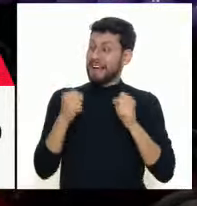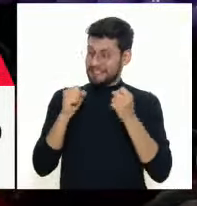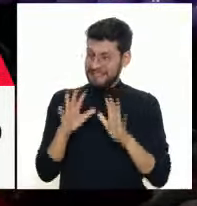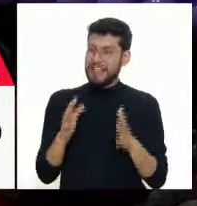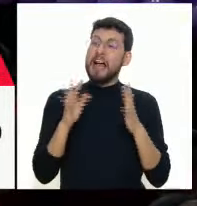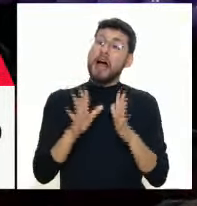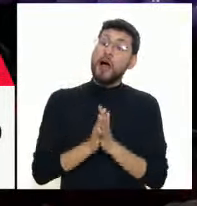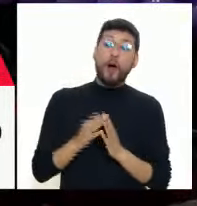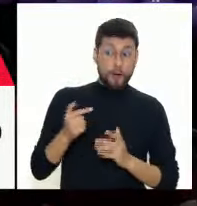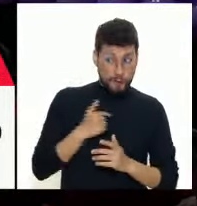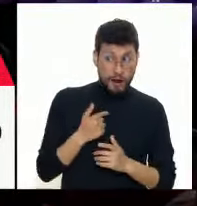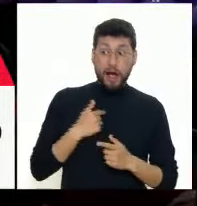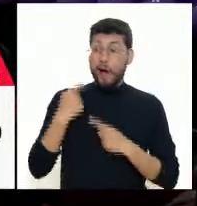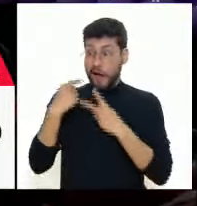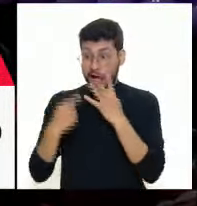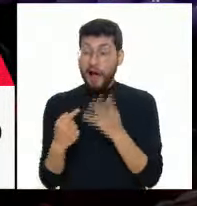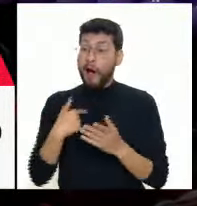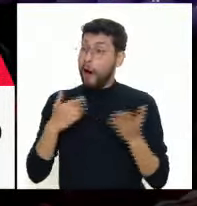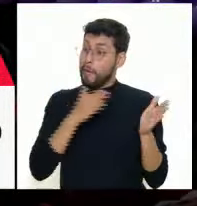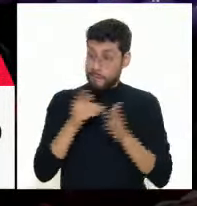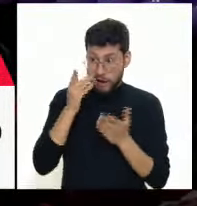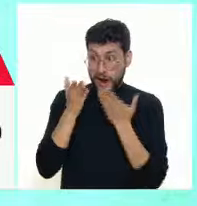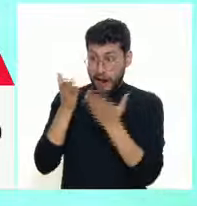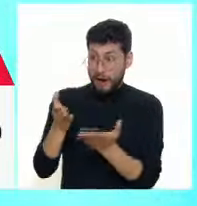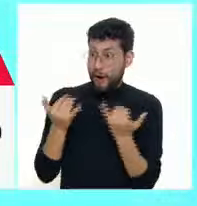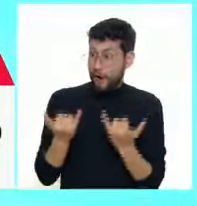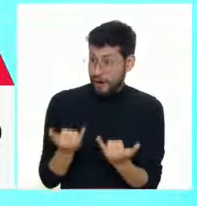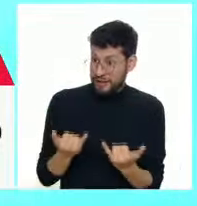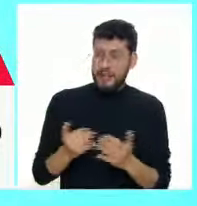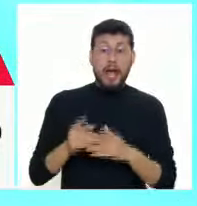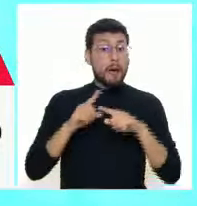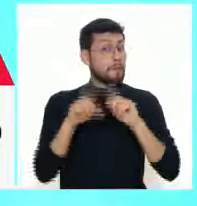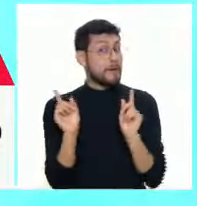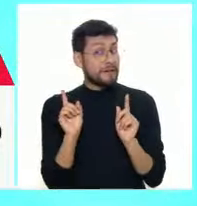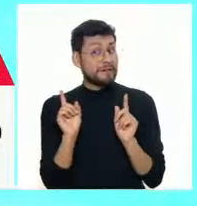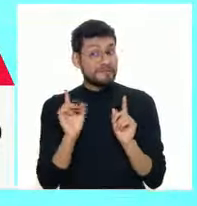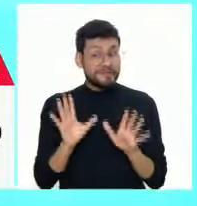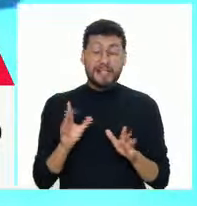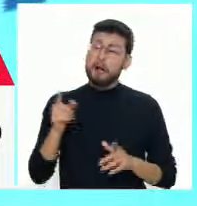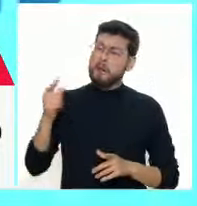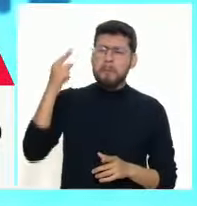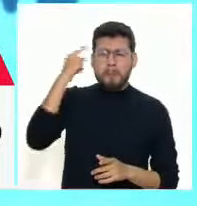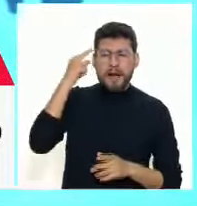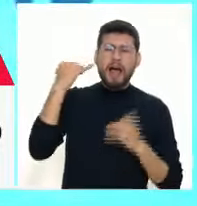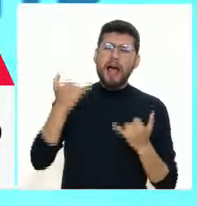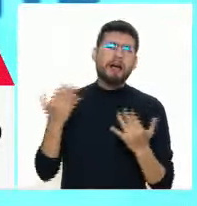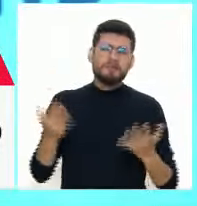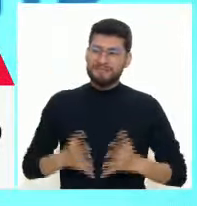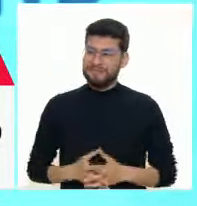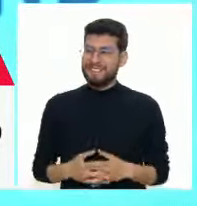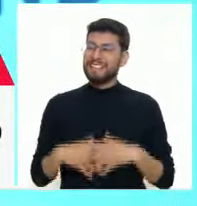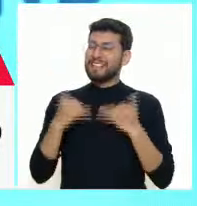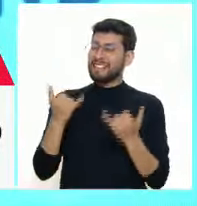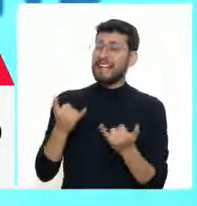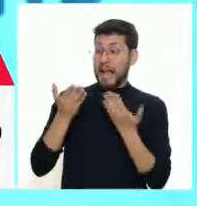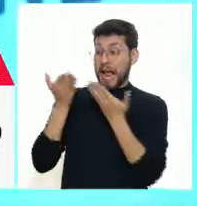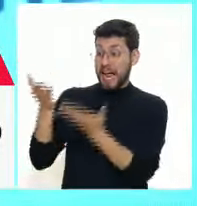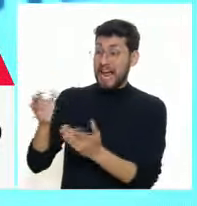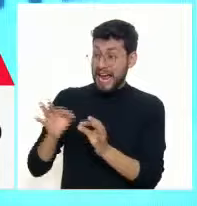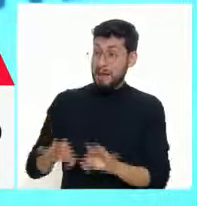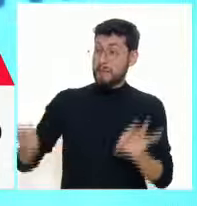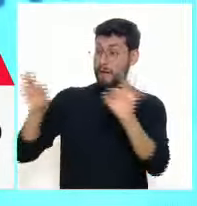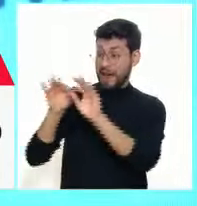no se desesperen, que tengo muchísimas cosas preparadas para ustedes el día de hoy. Pero antes, ¿qué les parece si le damos un pase a estas personas